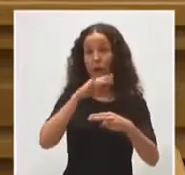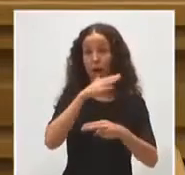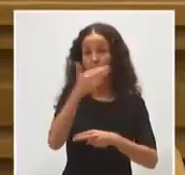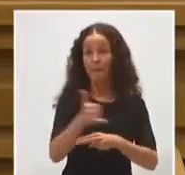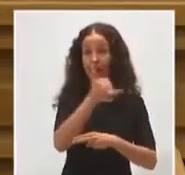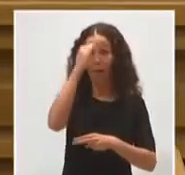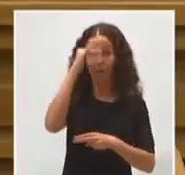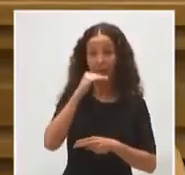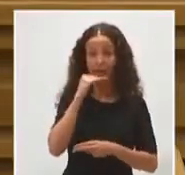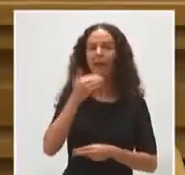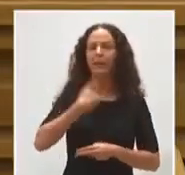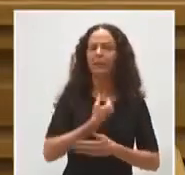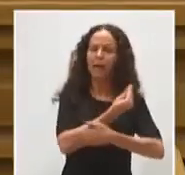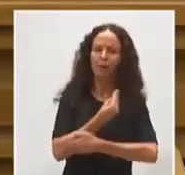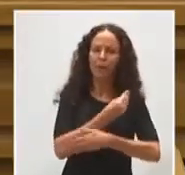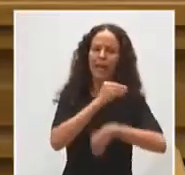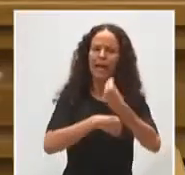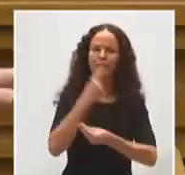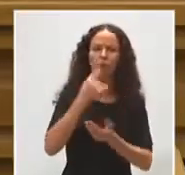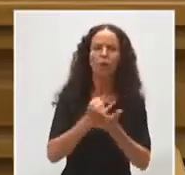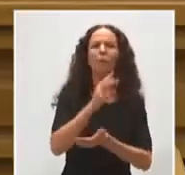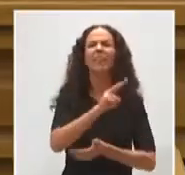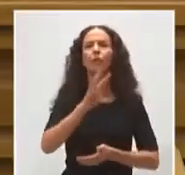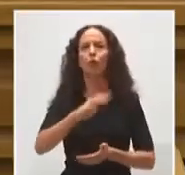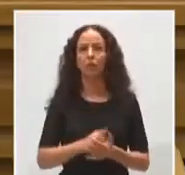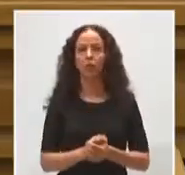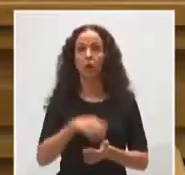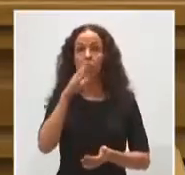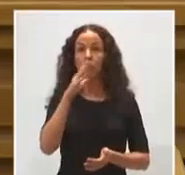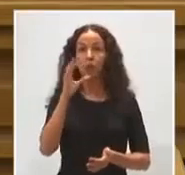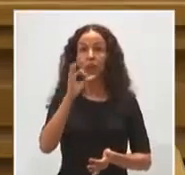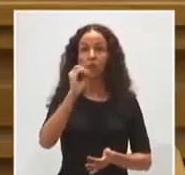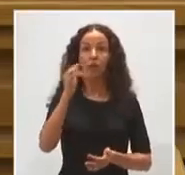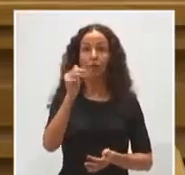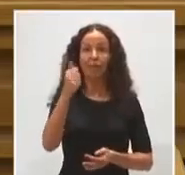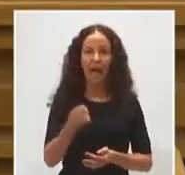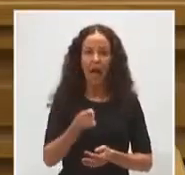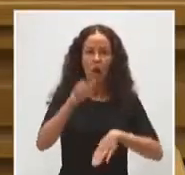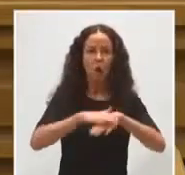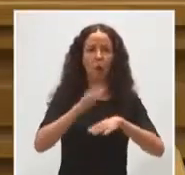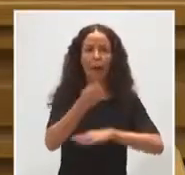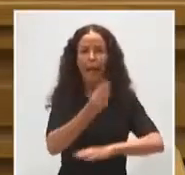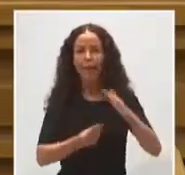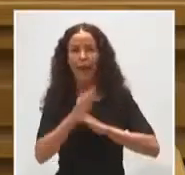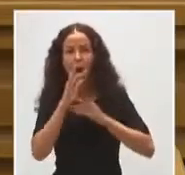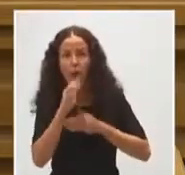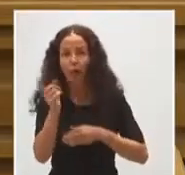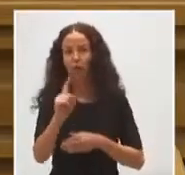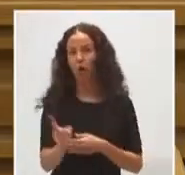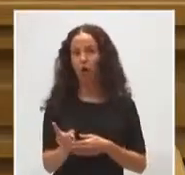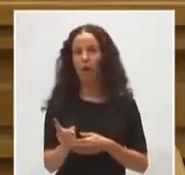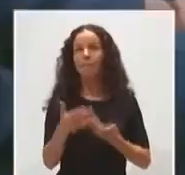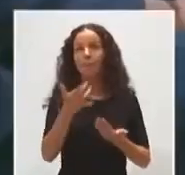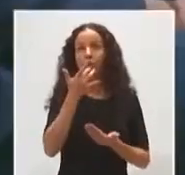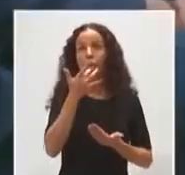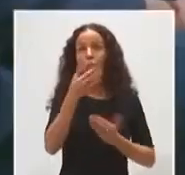le han podido hacer 24 porque sofía jesús no tenía culpa de haber nacido ahora eso es una cosa de sus padres pero si hubiera nacido